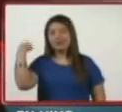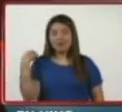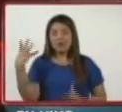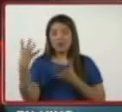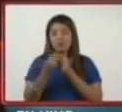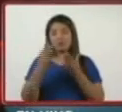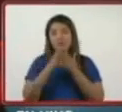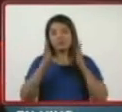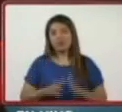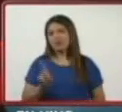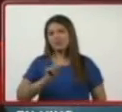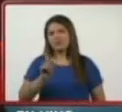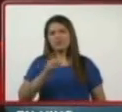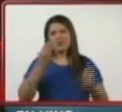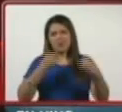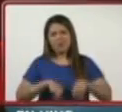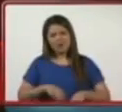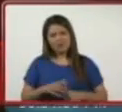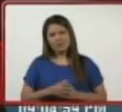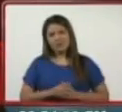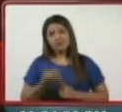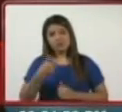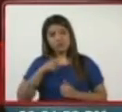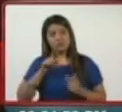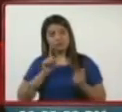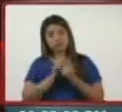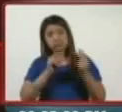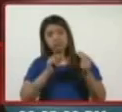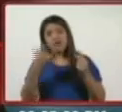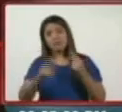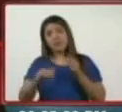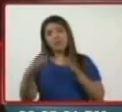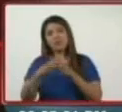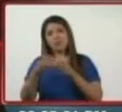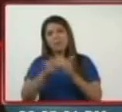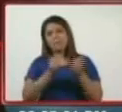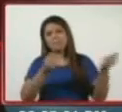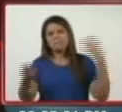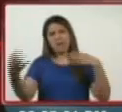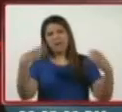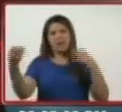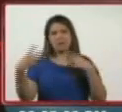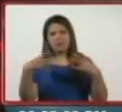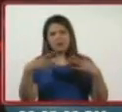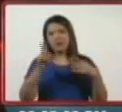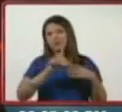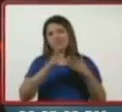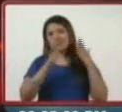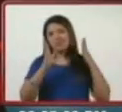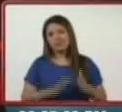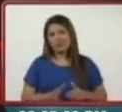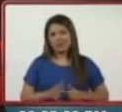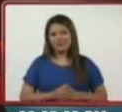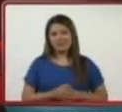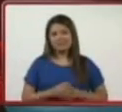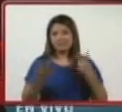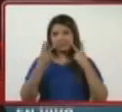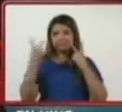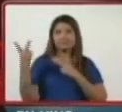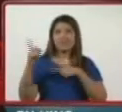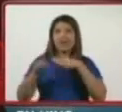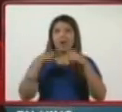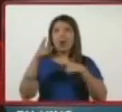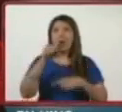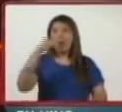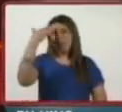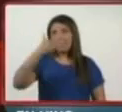no estaban de acuerdo. Estaba yo hablando con los estudiantes y había un grupo tirándonos piedras, que no son los estudiantes. Bien, escuchaban entonces declaraciones del general